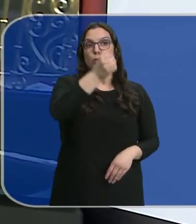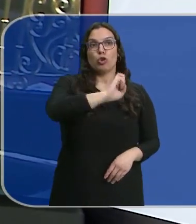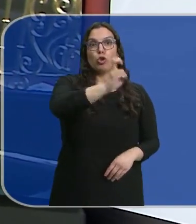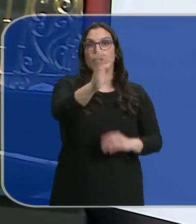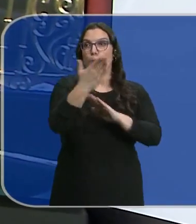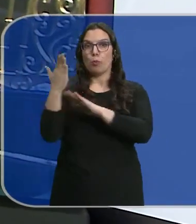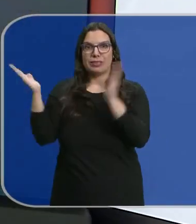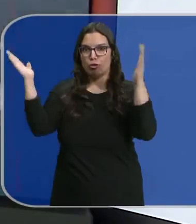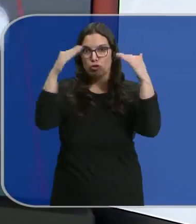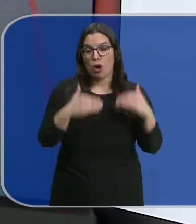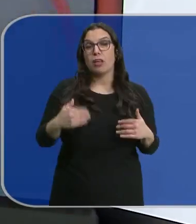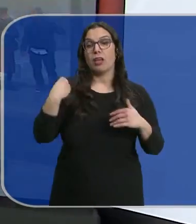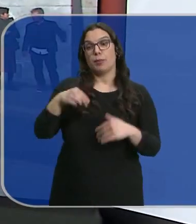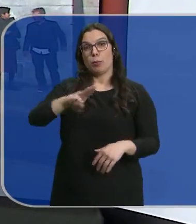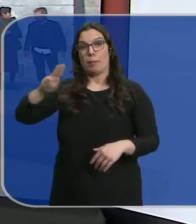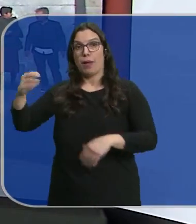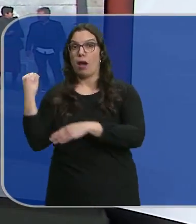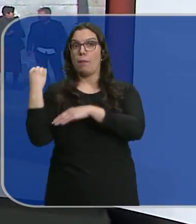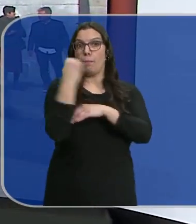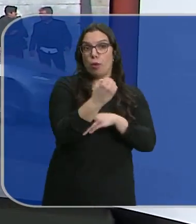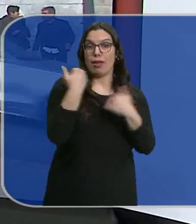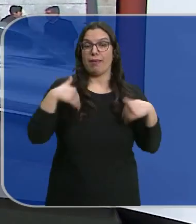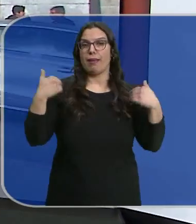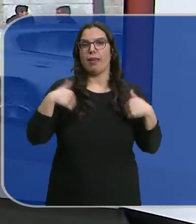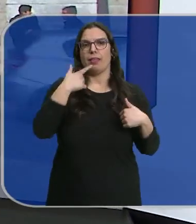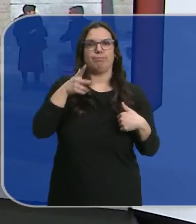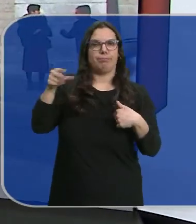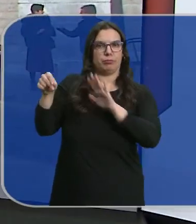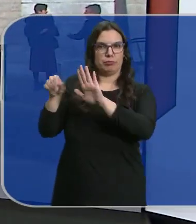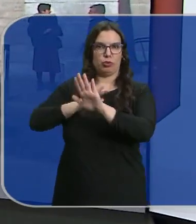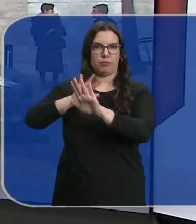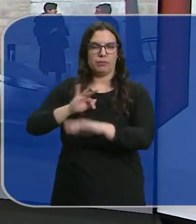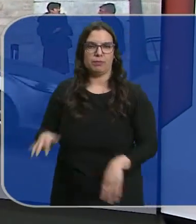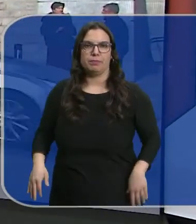y no aceptan el ofrecimiento del PP para reformarla. Madrid, Sara Ayuso.